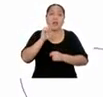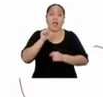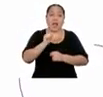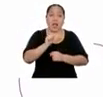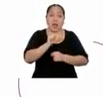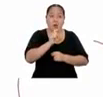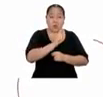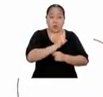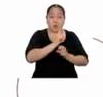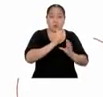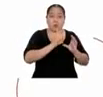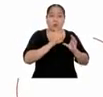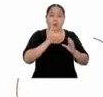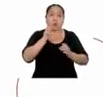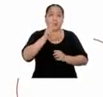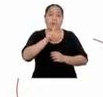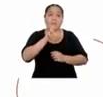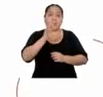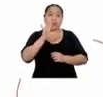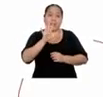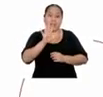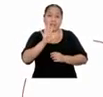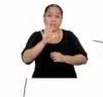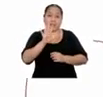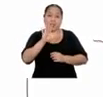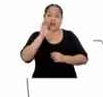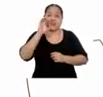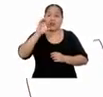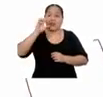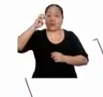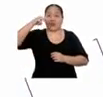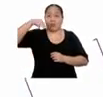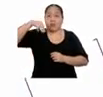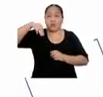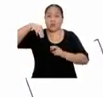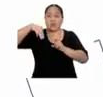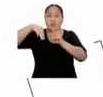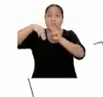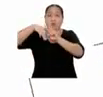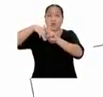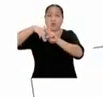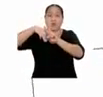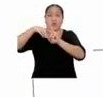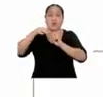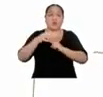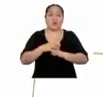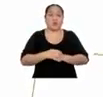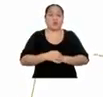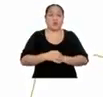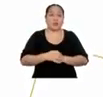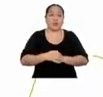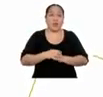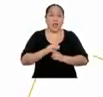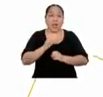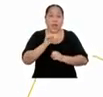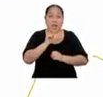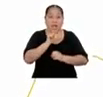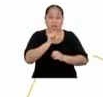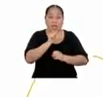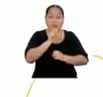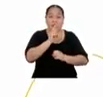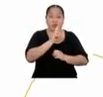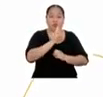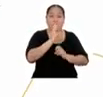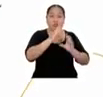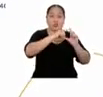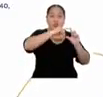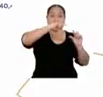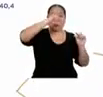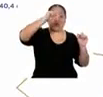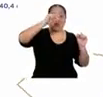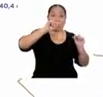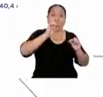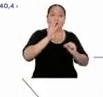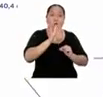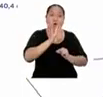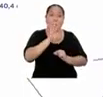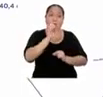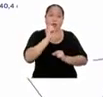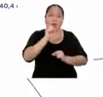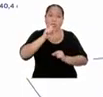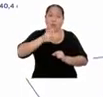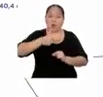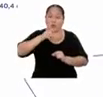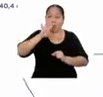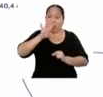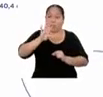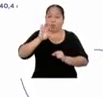A1 es 35 centímetros cuadrados, que el de la región A2 es 40,4